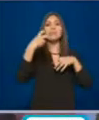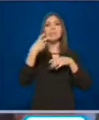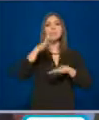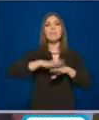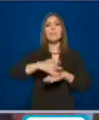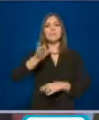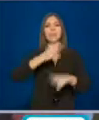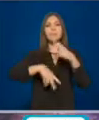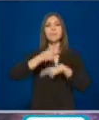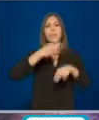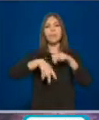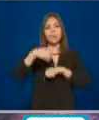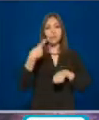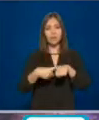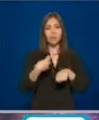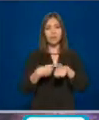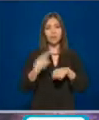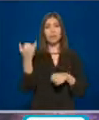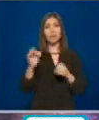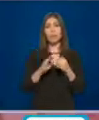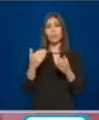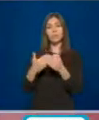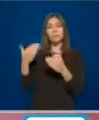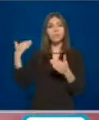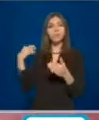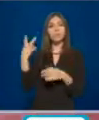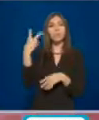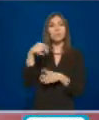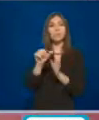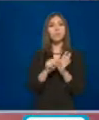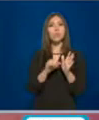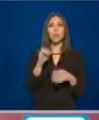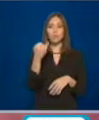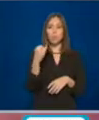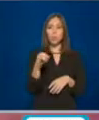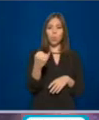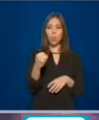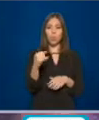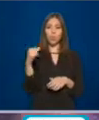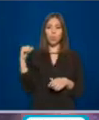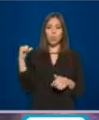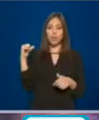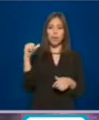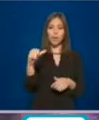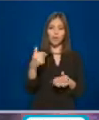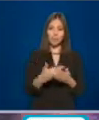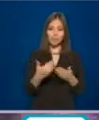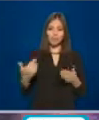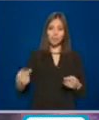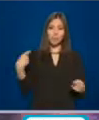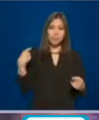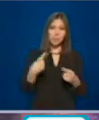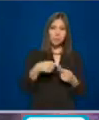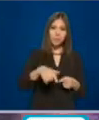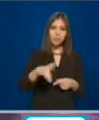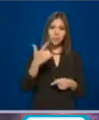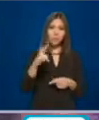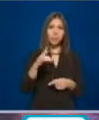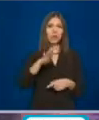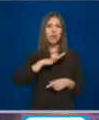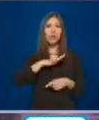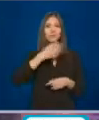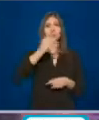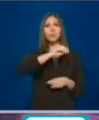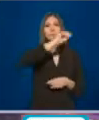presentarse. En los últimos 2 meses, de junio a la fecha, se ha presentado brotes en algunos lugares